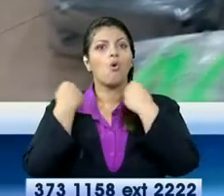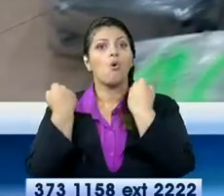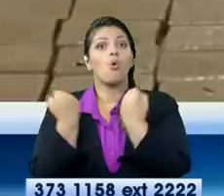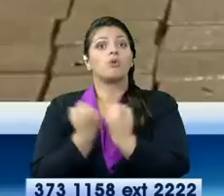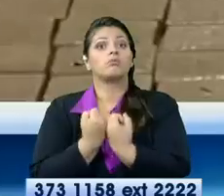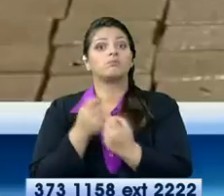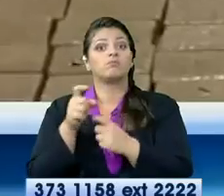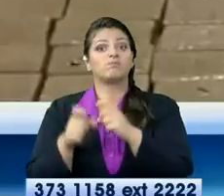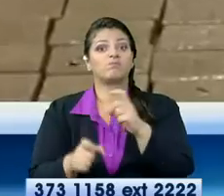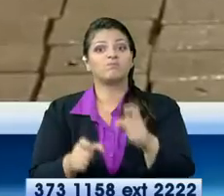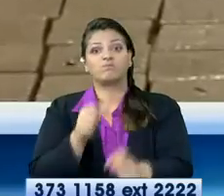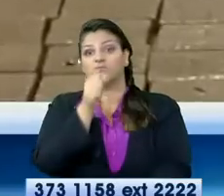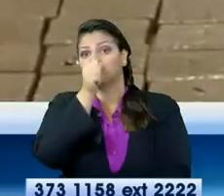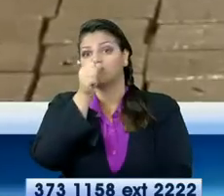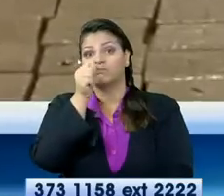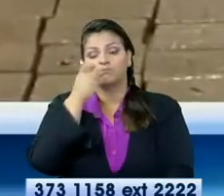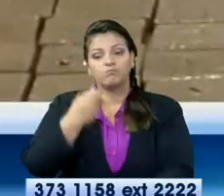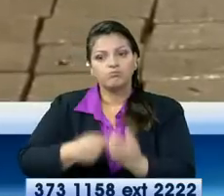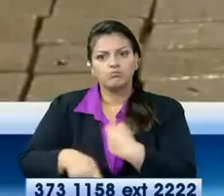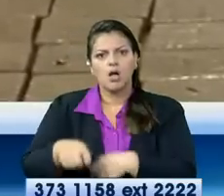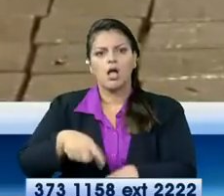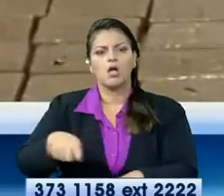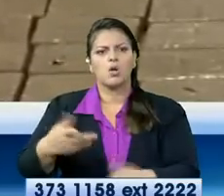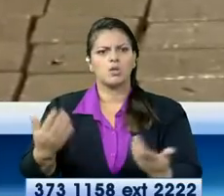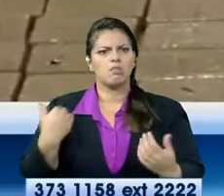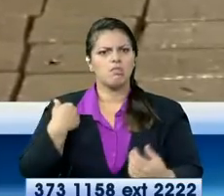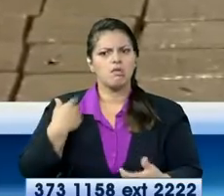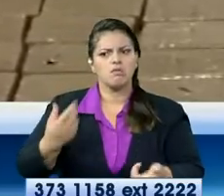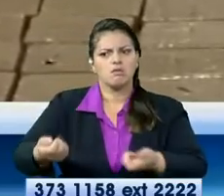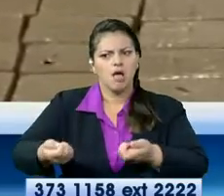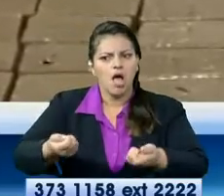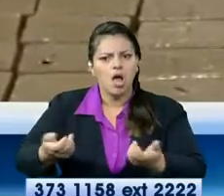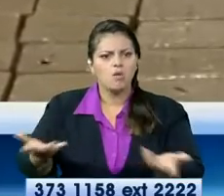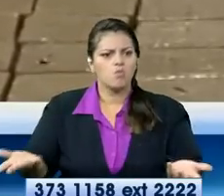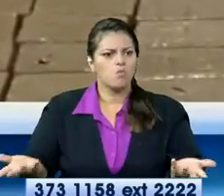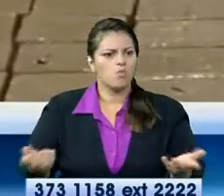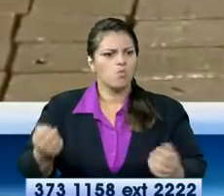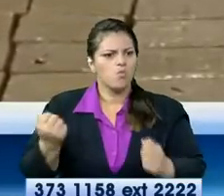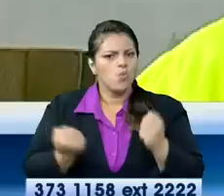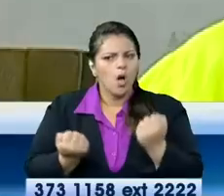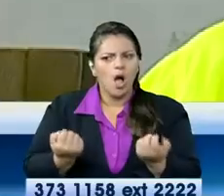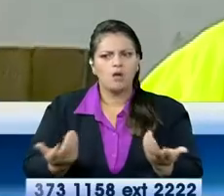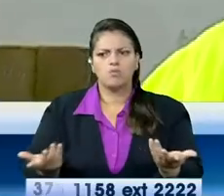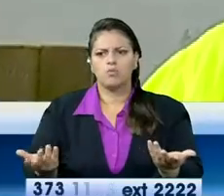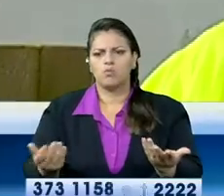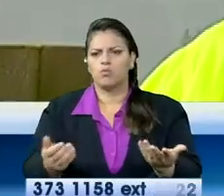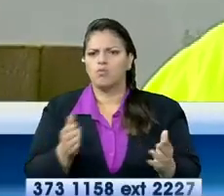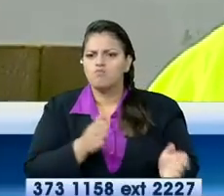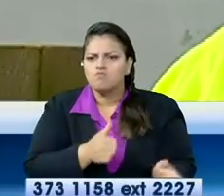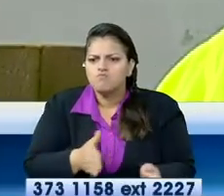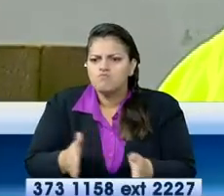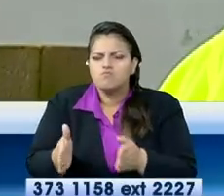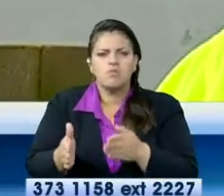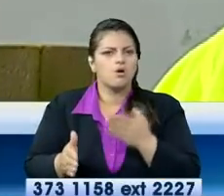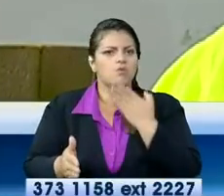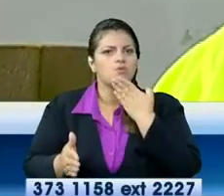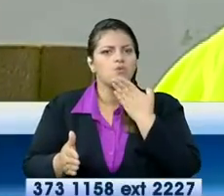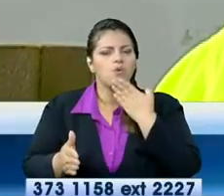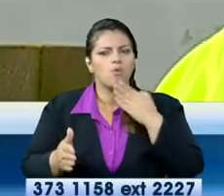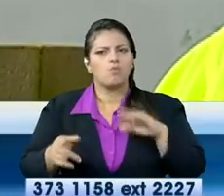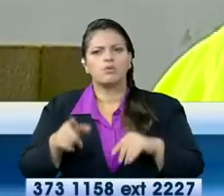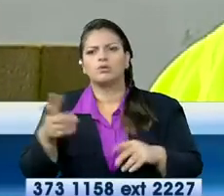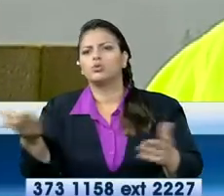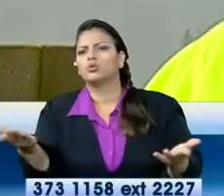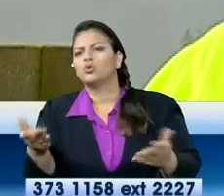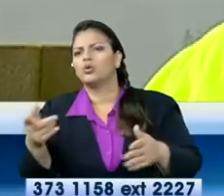organización, tanto vehículos, tanto tráileres, la situación logística que alquilaron para poder ver en qué contenedor, en qué